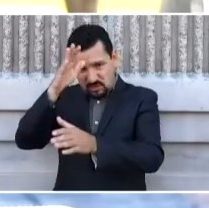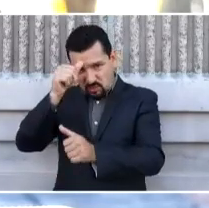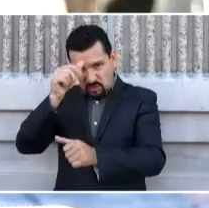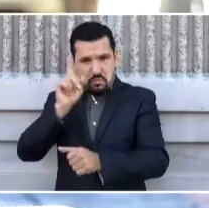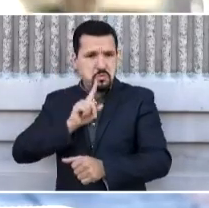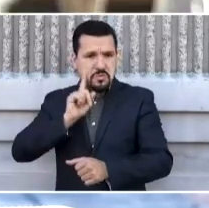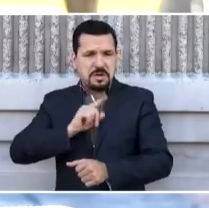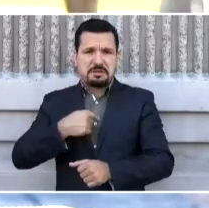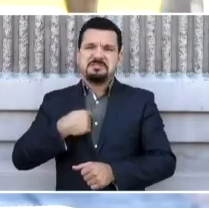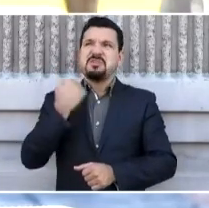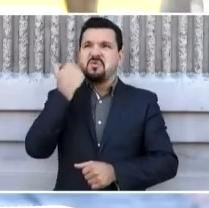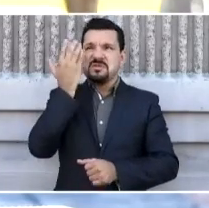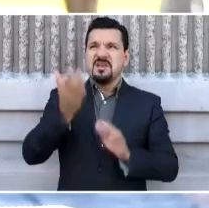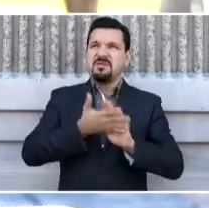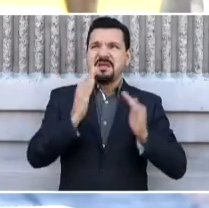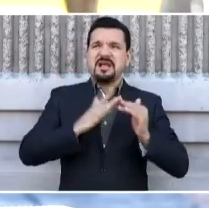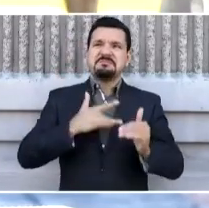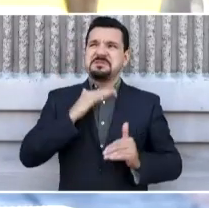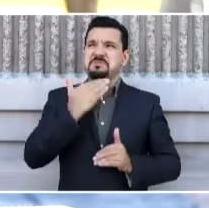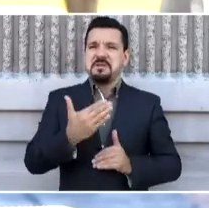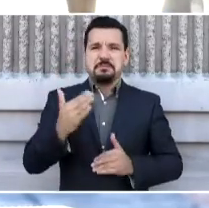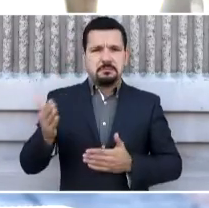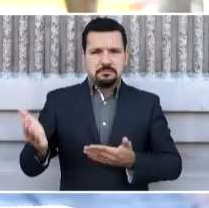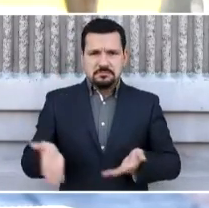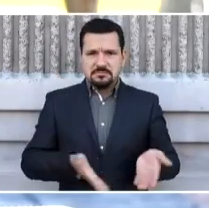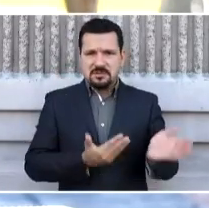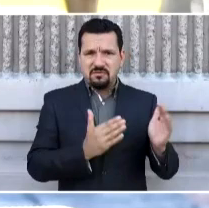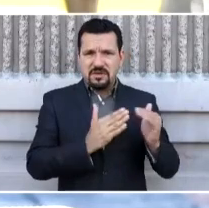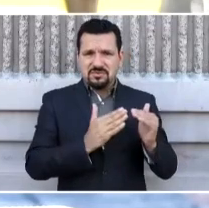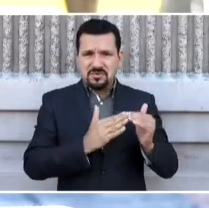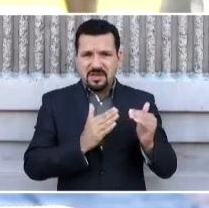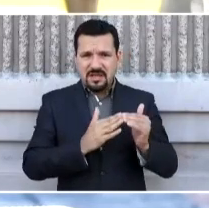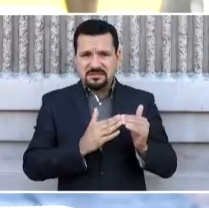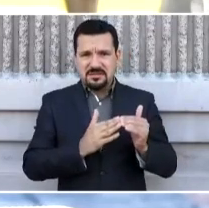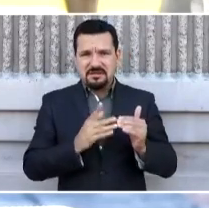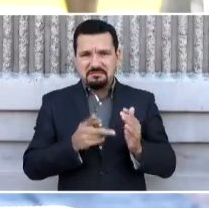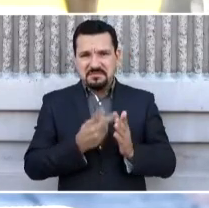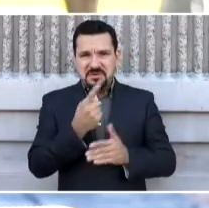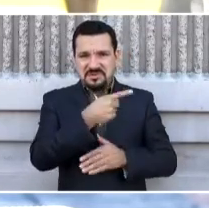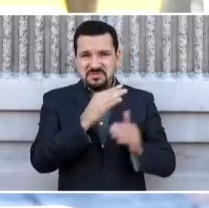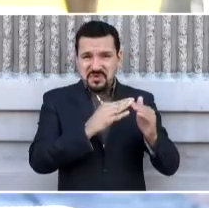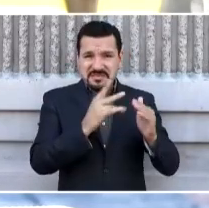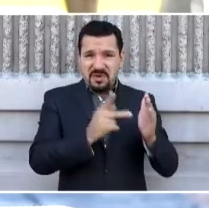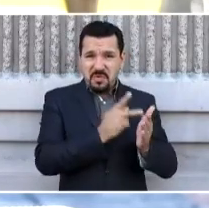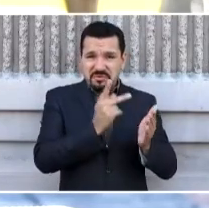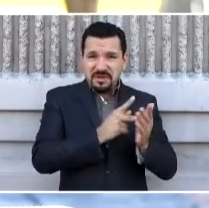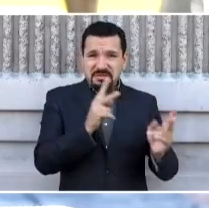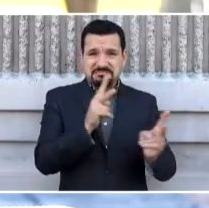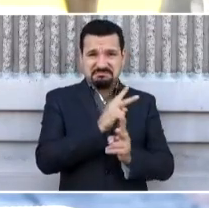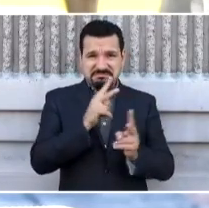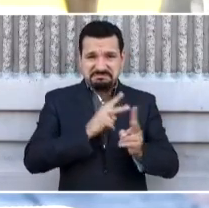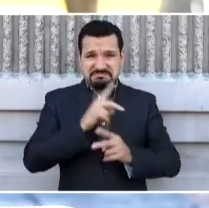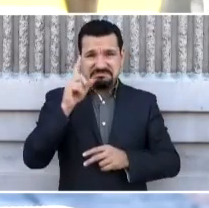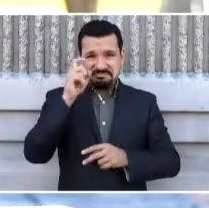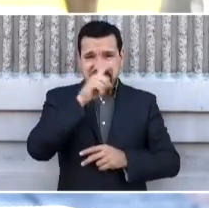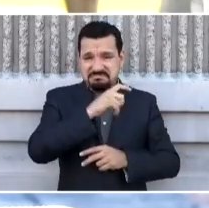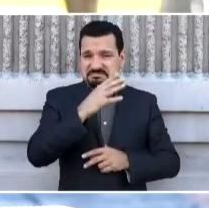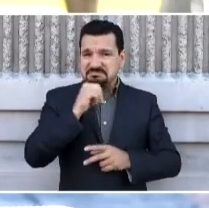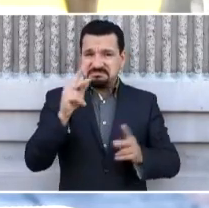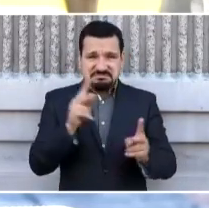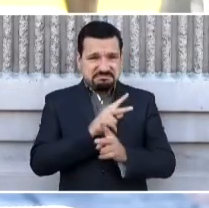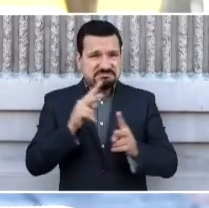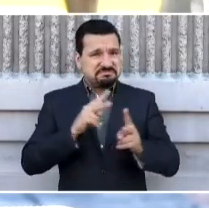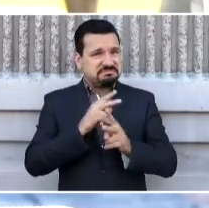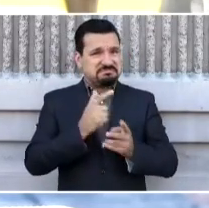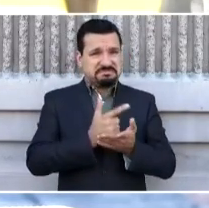de alta voluntaria, ella reinició con síntomas respiratorios, dificultad para respirar, que